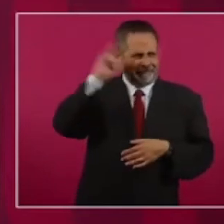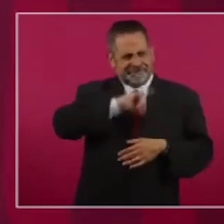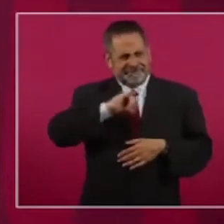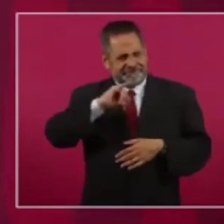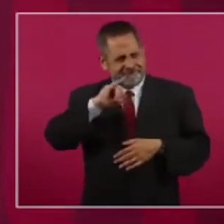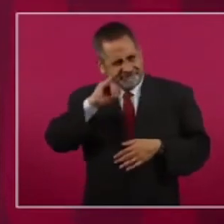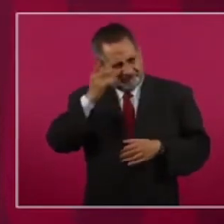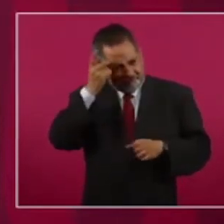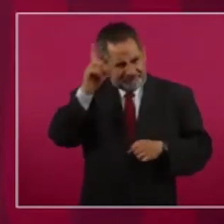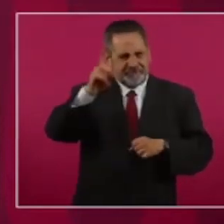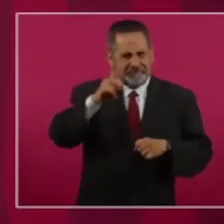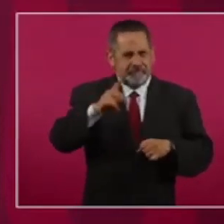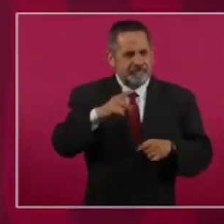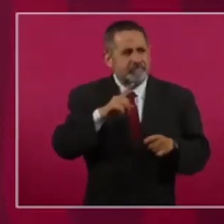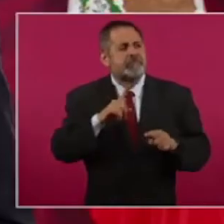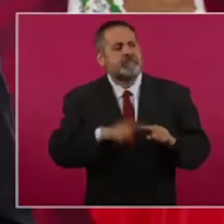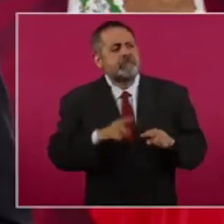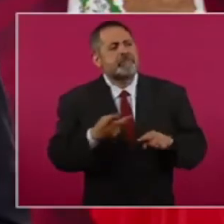machuchones.